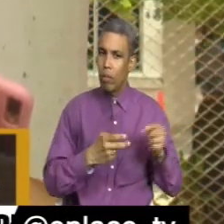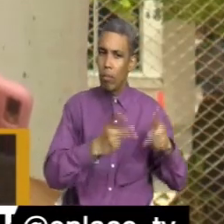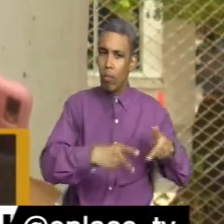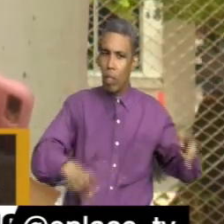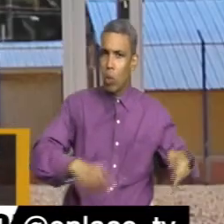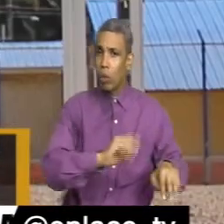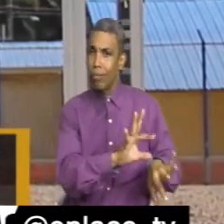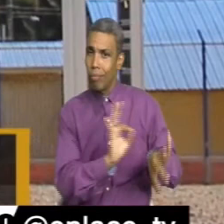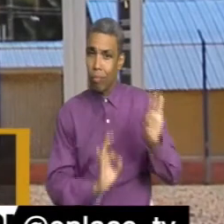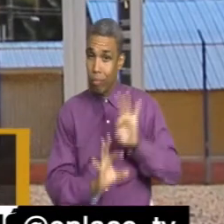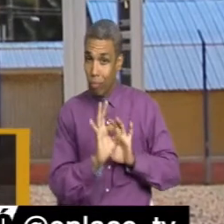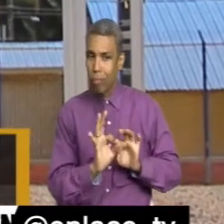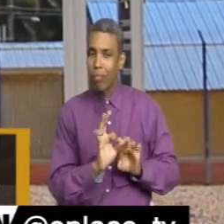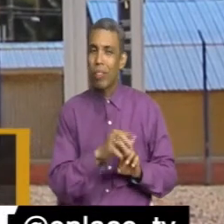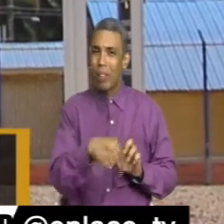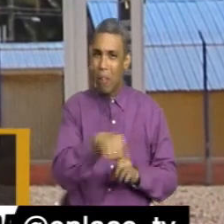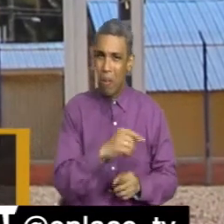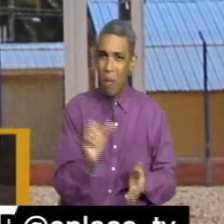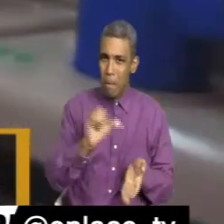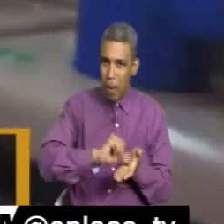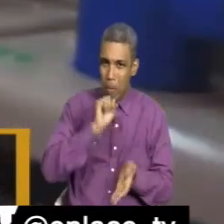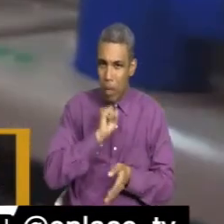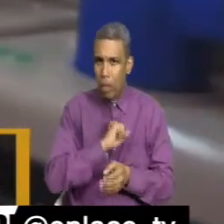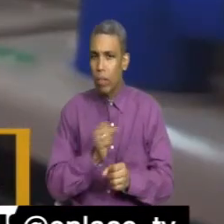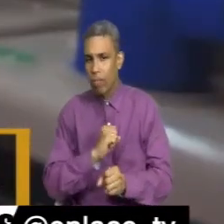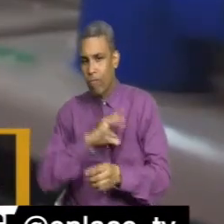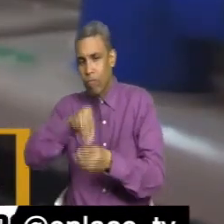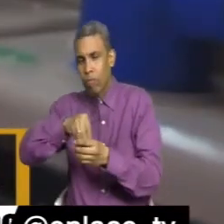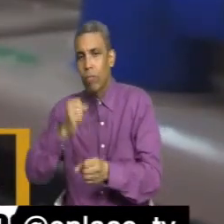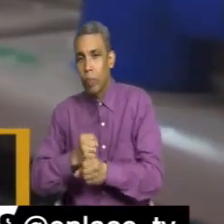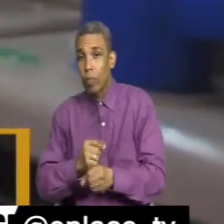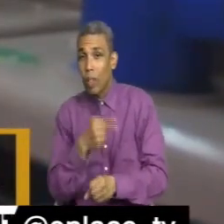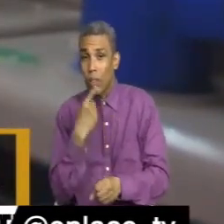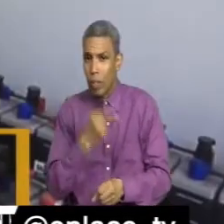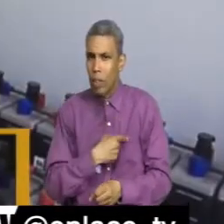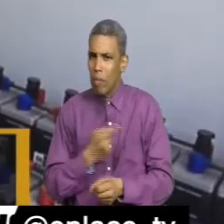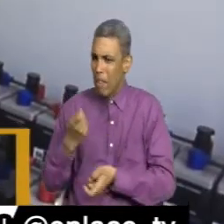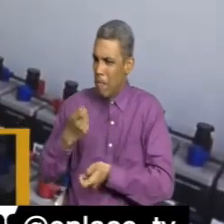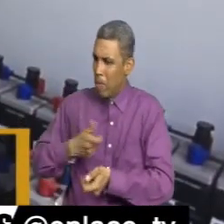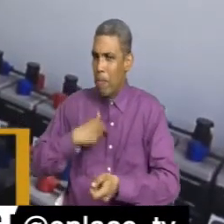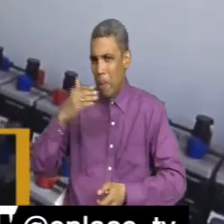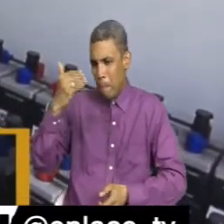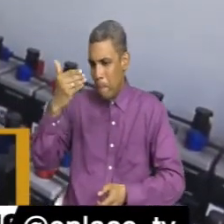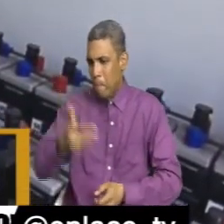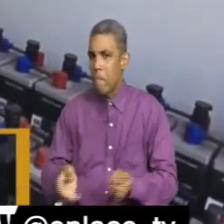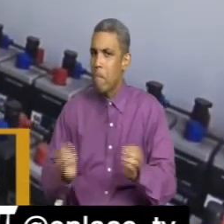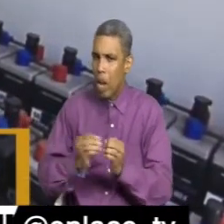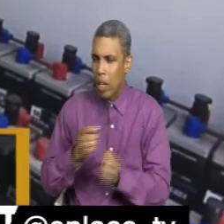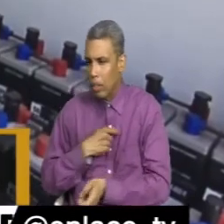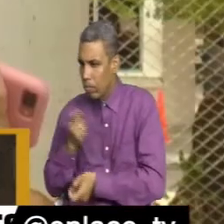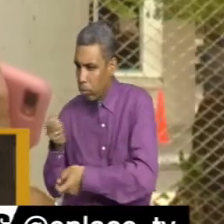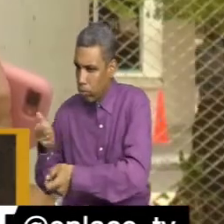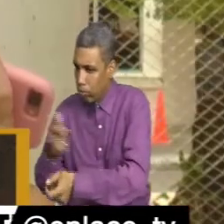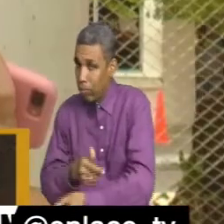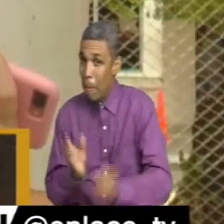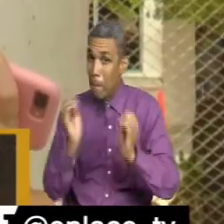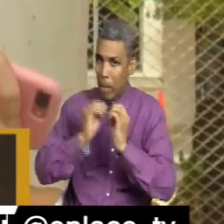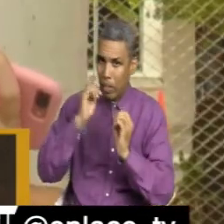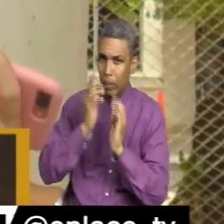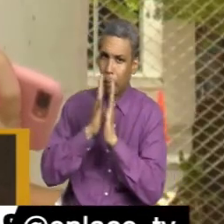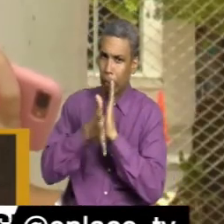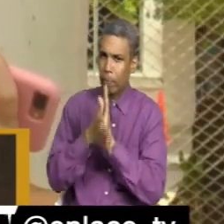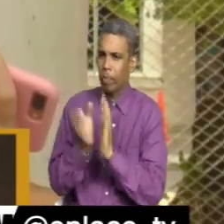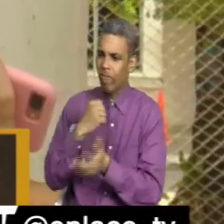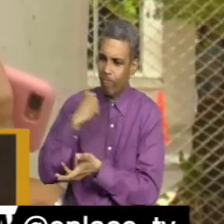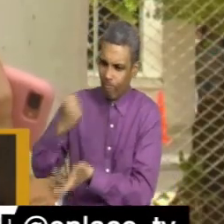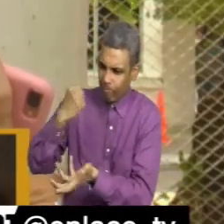de la ciudad. De acuerdo con el gerente Montoya Bossi, vendrán nuevas inversiones de la electrificadora de Santander para esta zona del departamento. En este momento